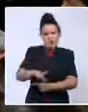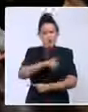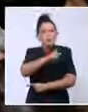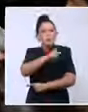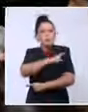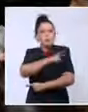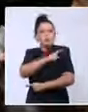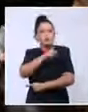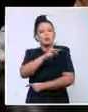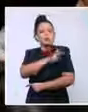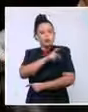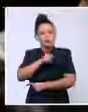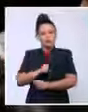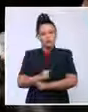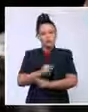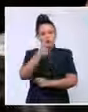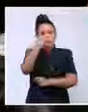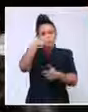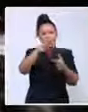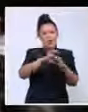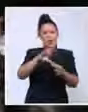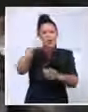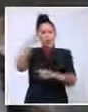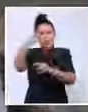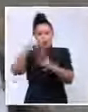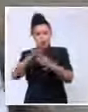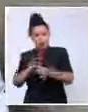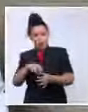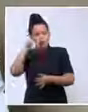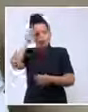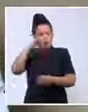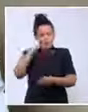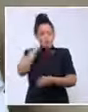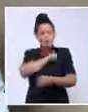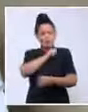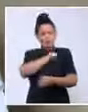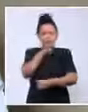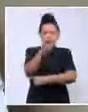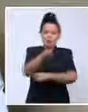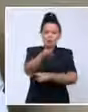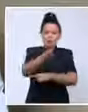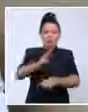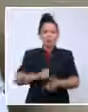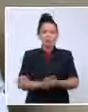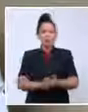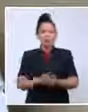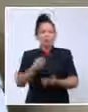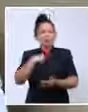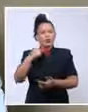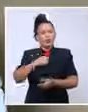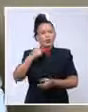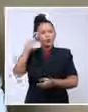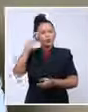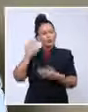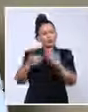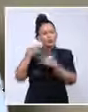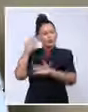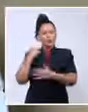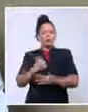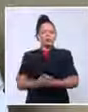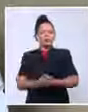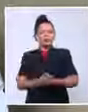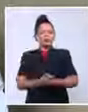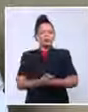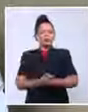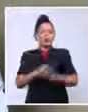camino era llevar el conocimiento a otros algo me pasó en esa época yo creo que me marcó porque yo como otros